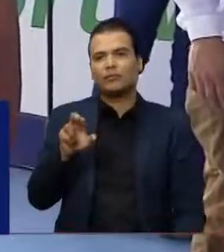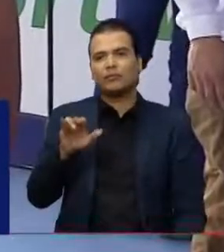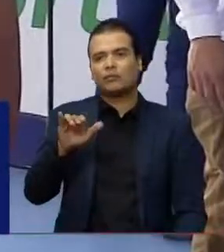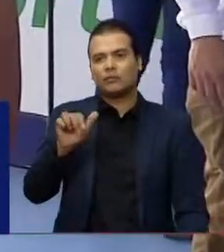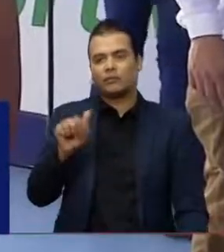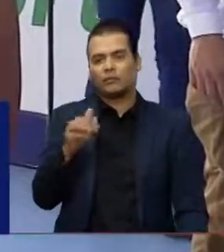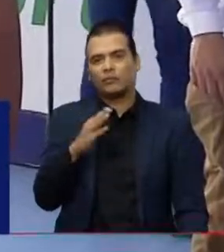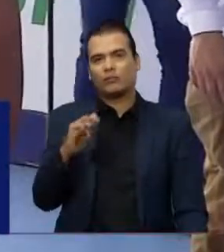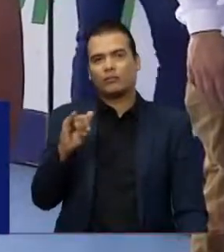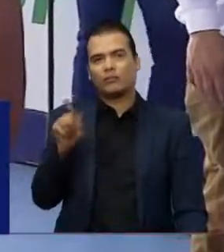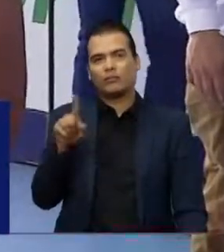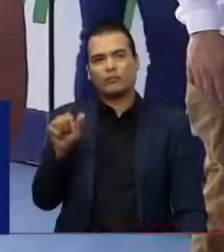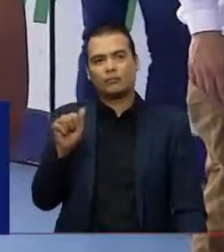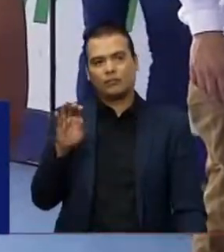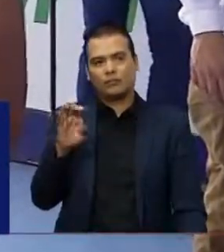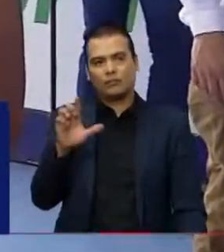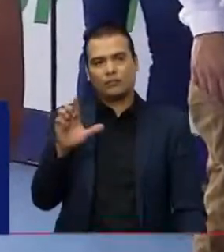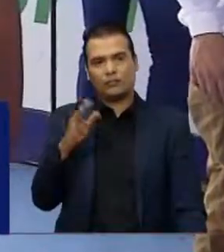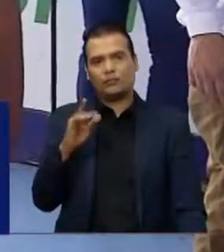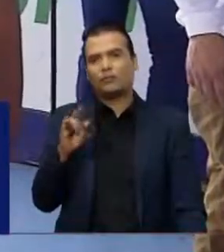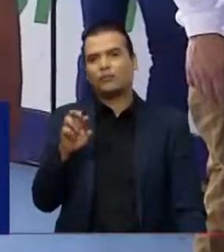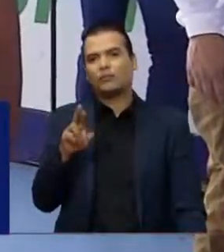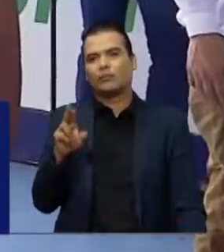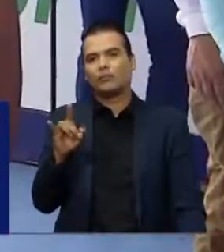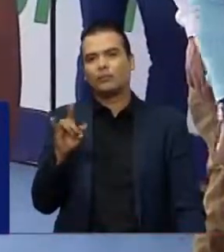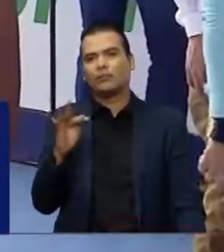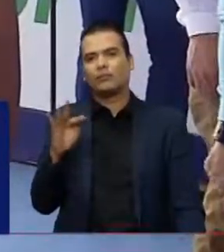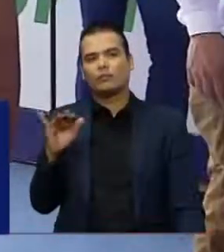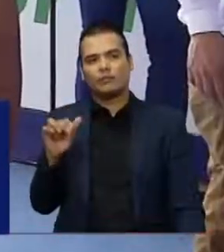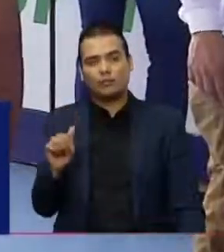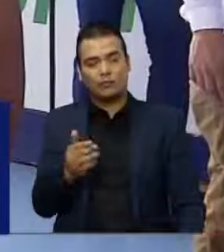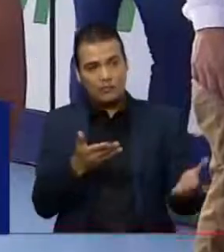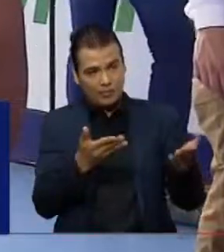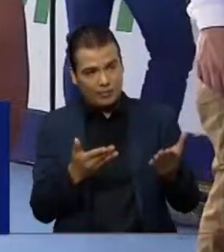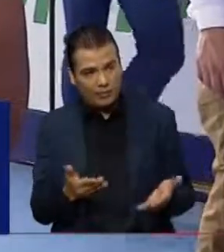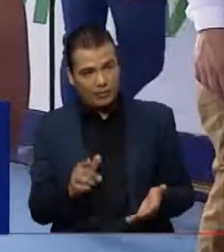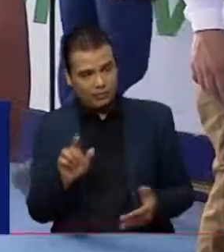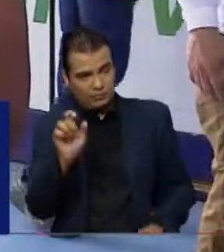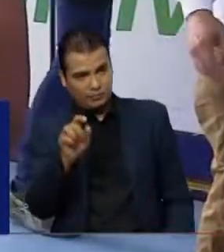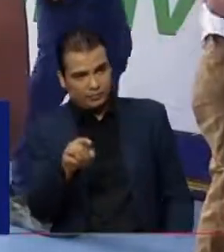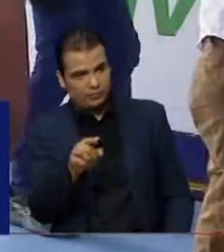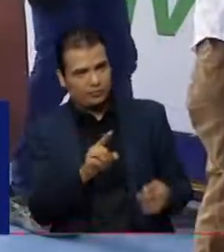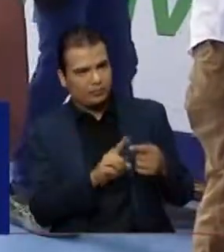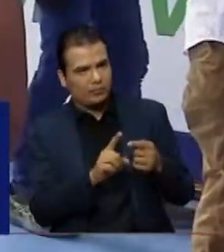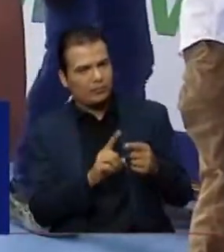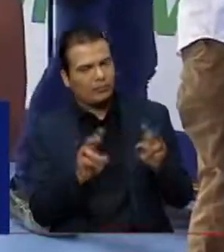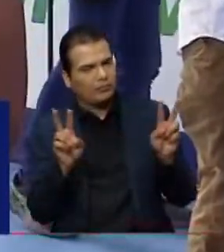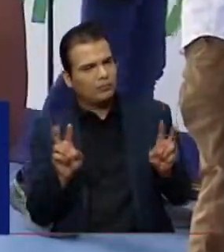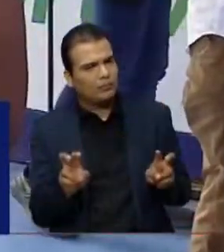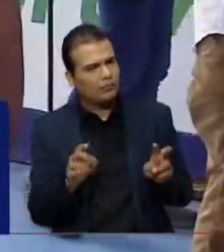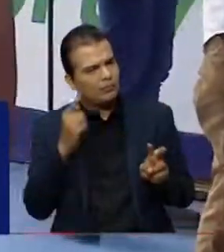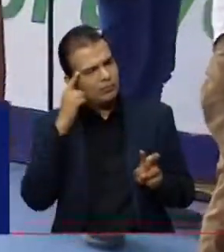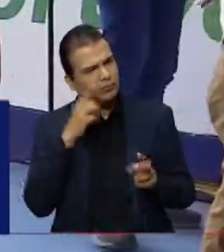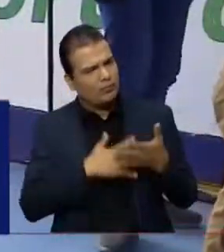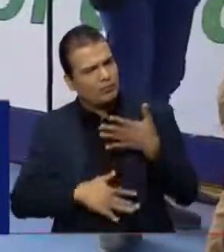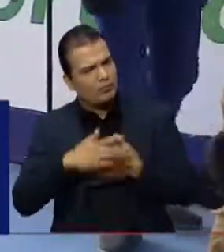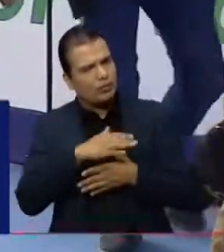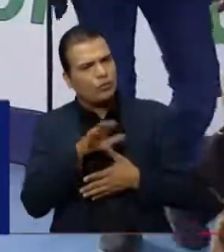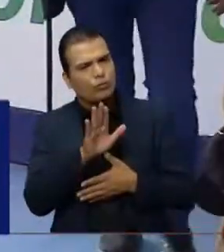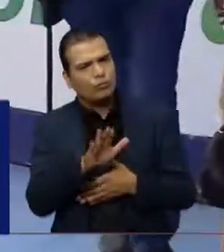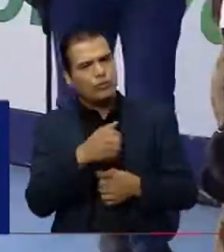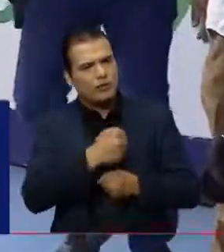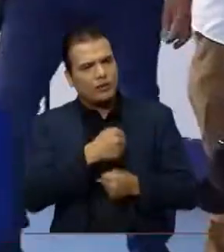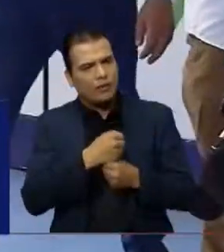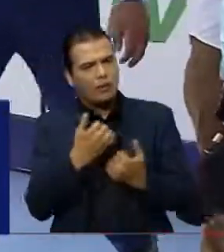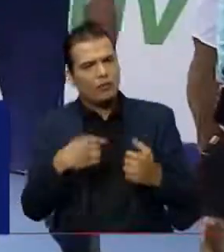Isabel Urrutia. Bienvenida, ministra Telepacífico Noticias. Y primero, hablemos de qué ha sido prioritario en sus primeros días